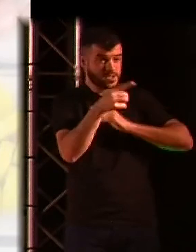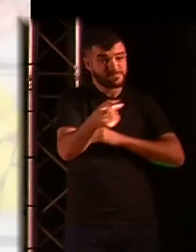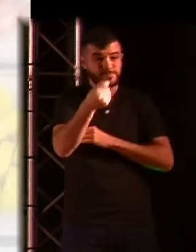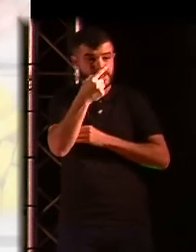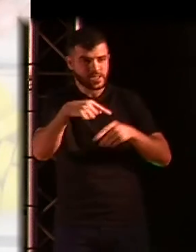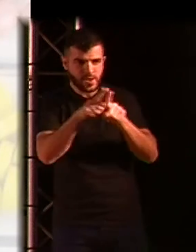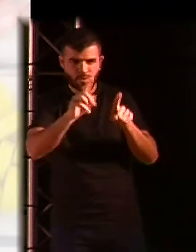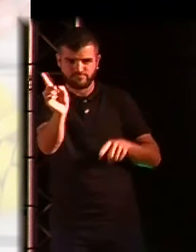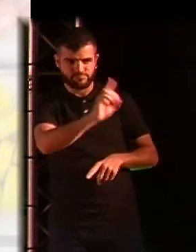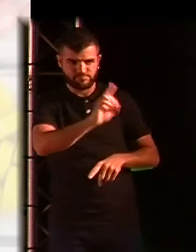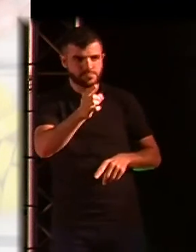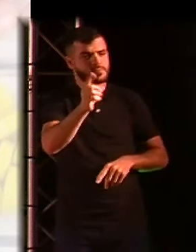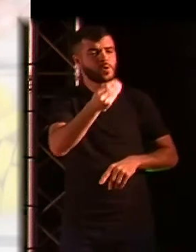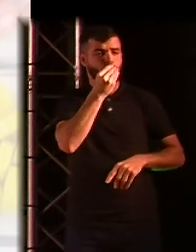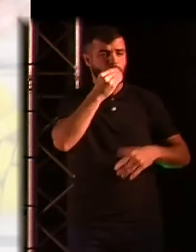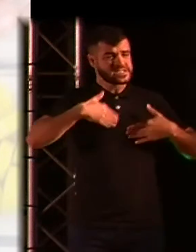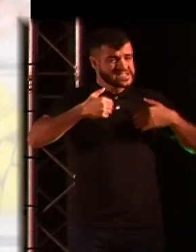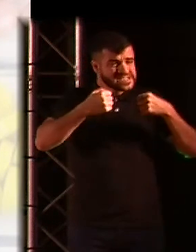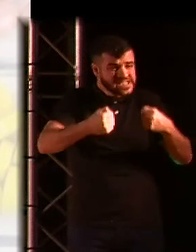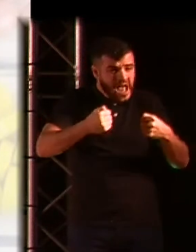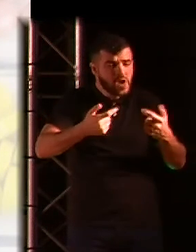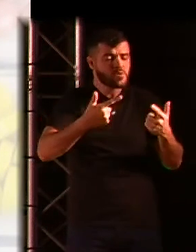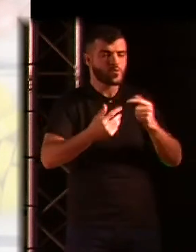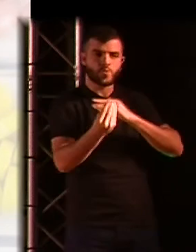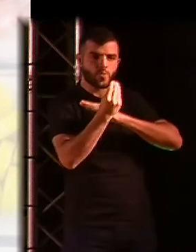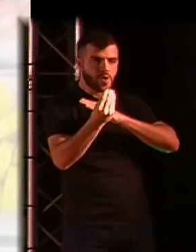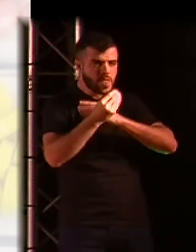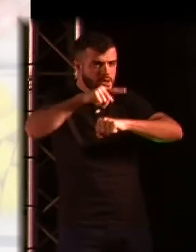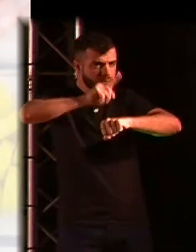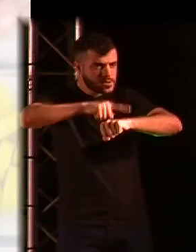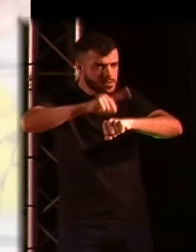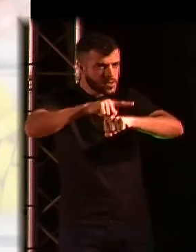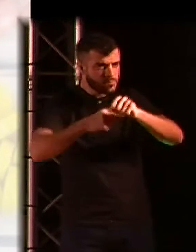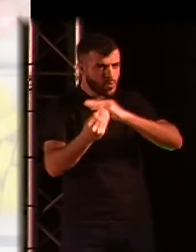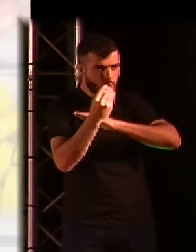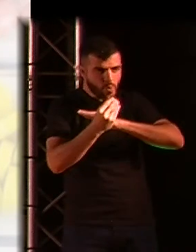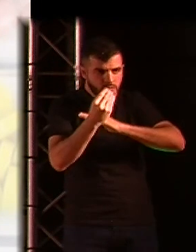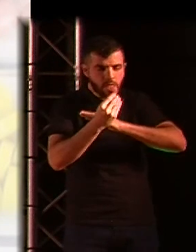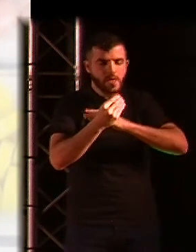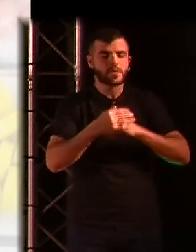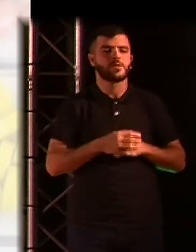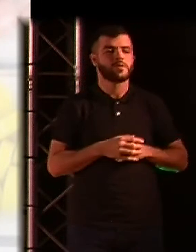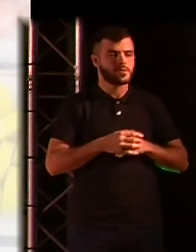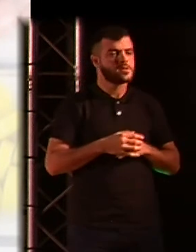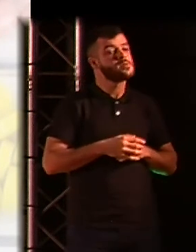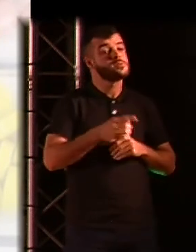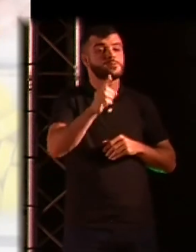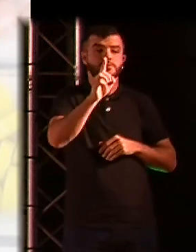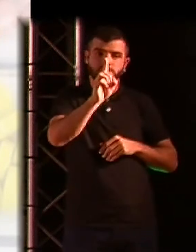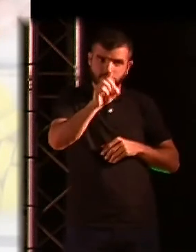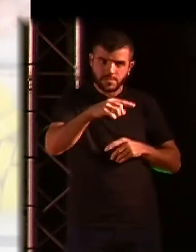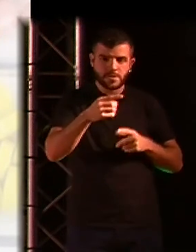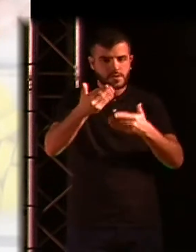Una alimentación saludable, en definitiva, cuidarte, dedicarte tiempo y buscar ayuda